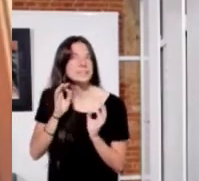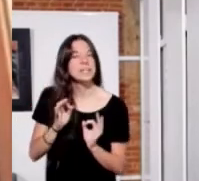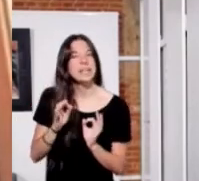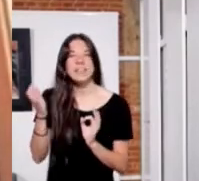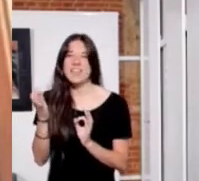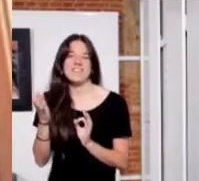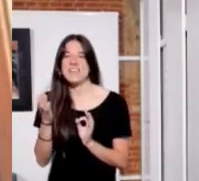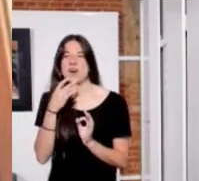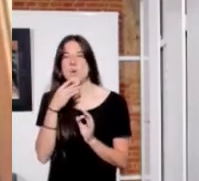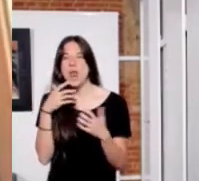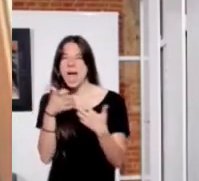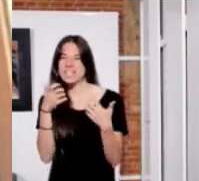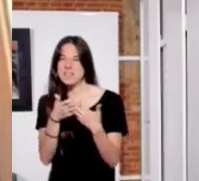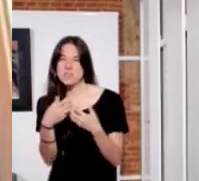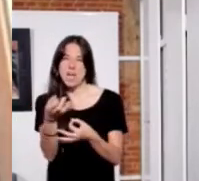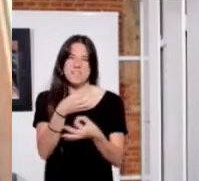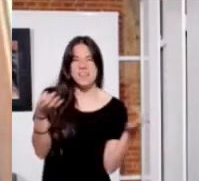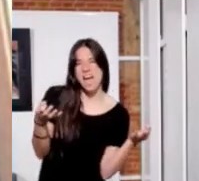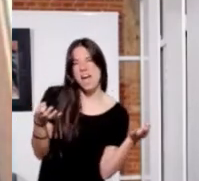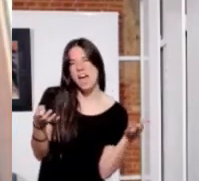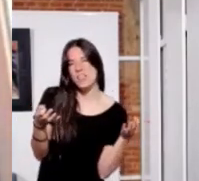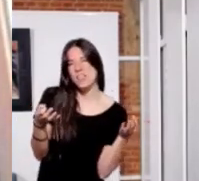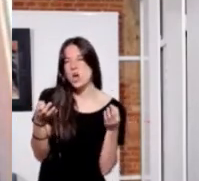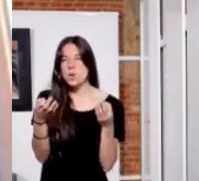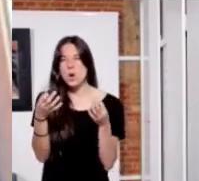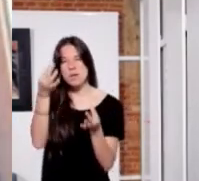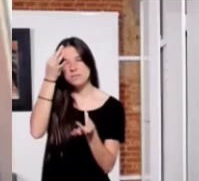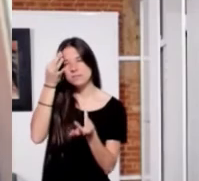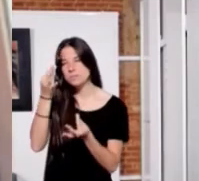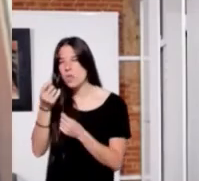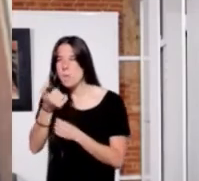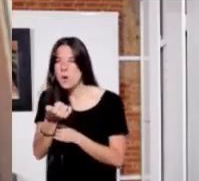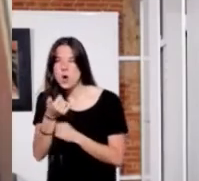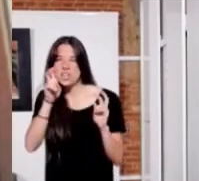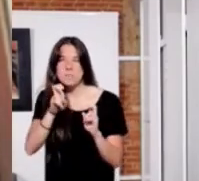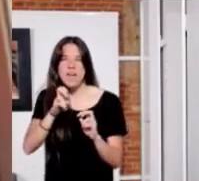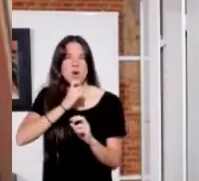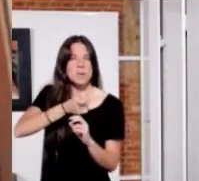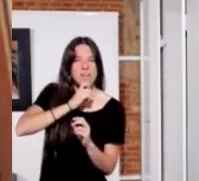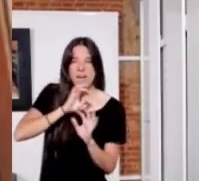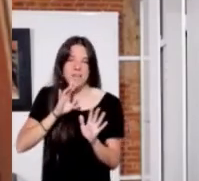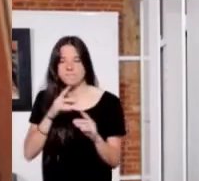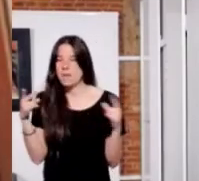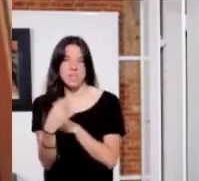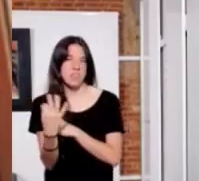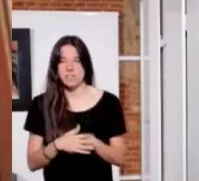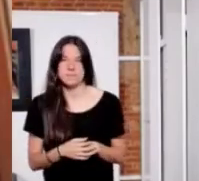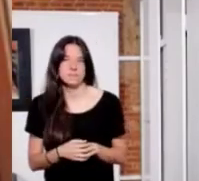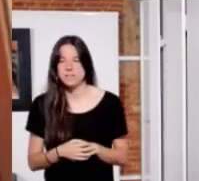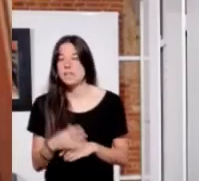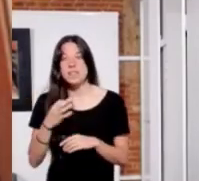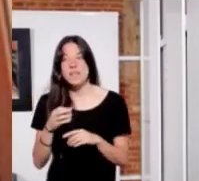un activismo eficaz, poco pulido en razones y en gestión de complejidad y de incertezas. Tiene que